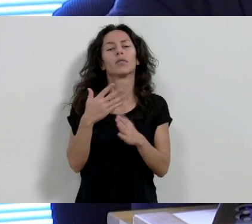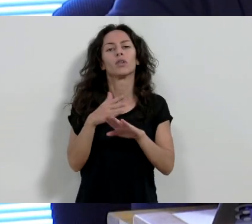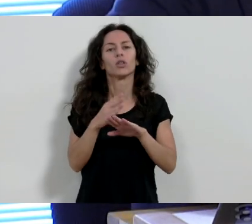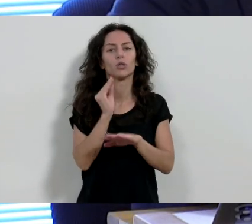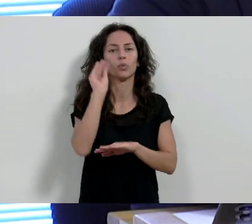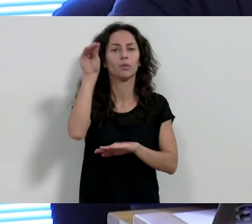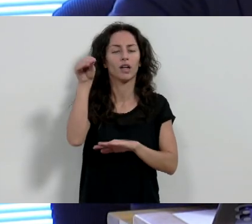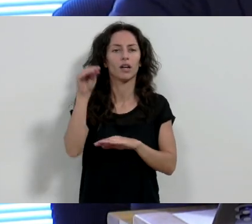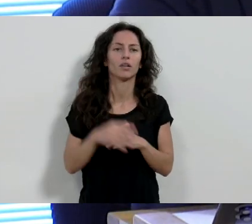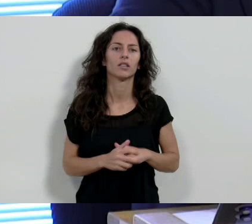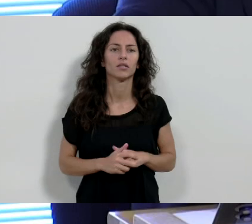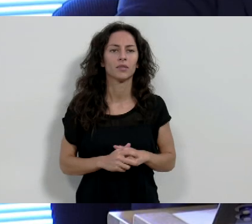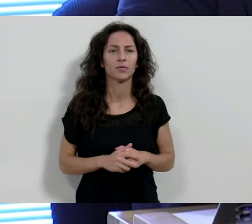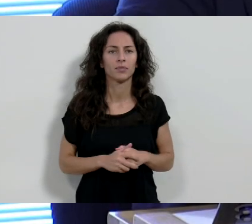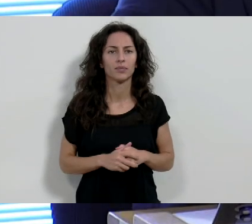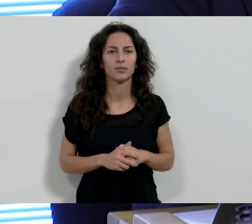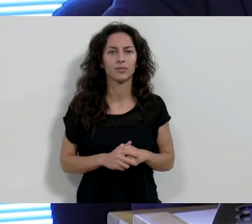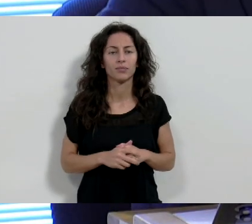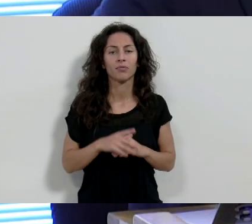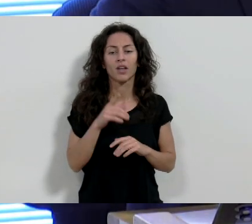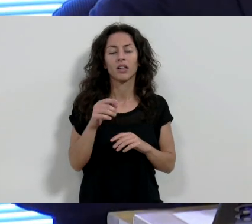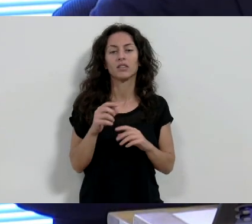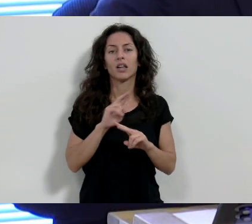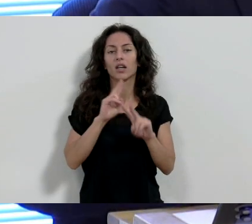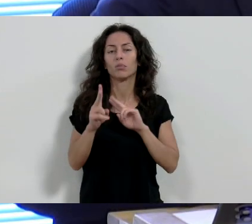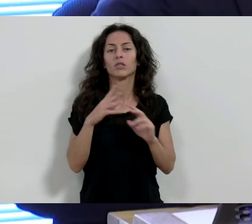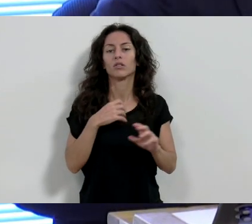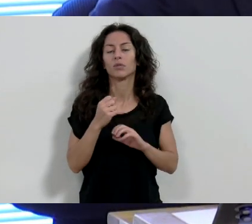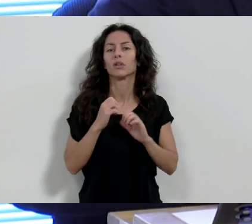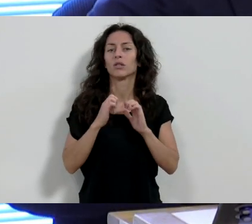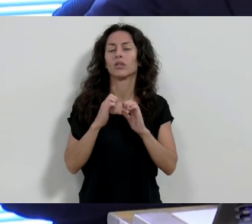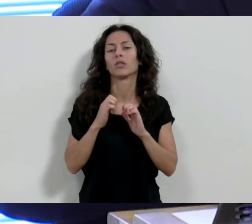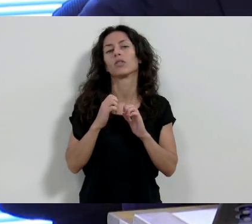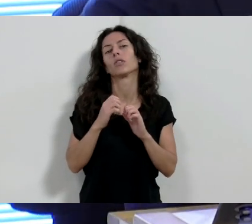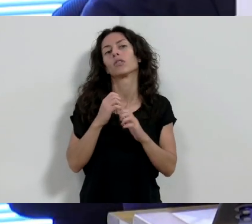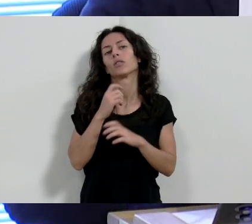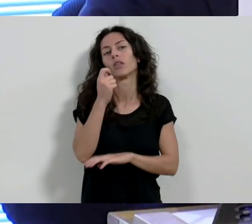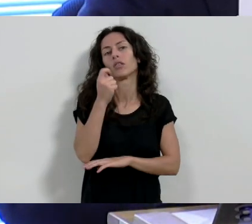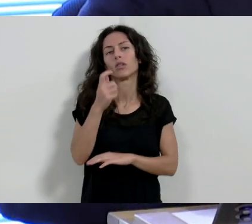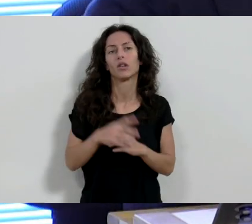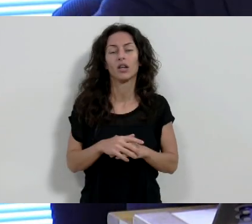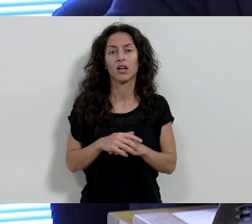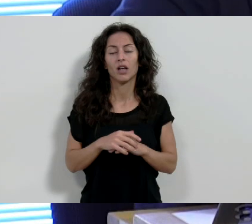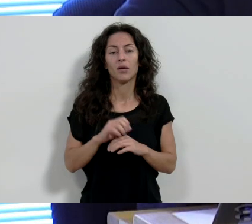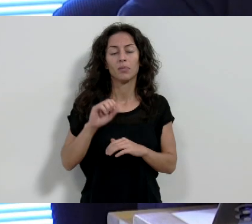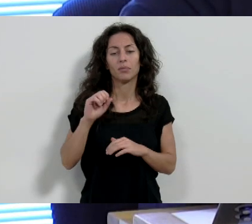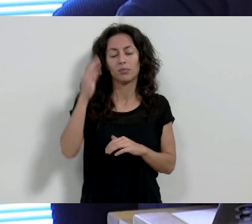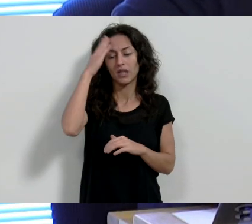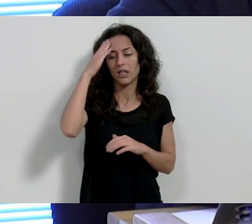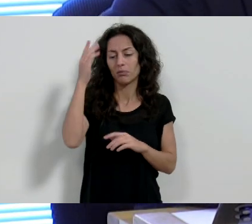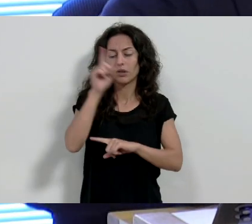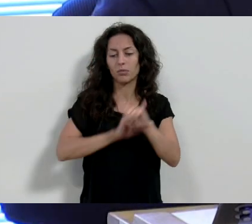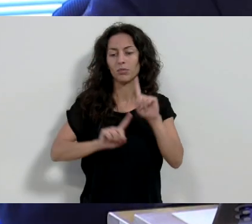que tiene del Ayuntamiento de Ciudad Real. Y aquí el problema principal pues es eso, que aquí quien gobierna con mano de hierro es el señor